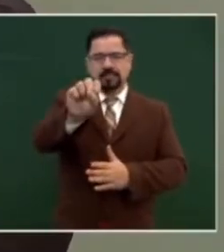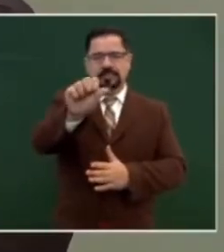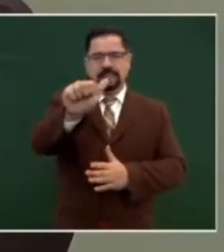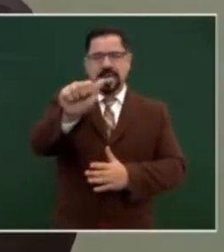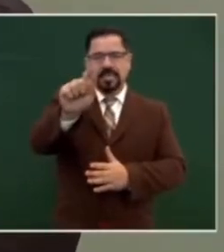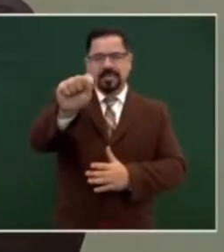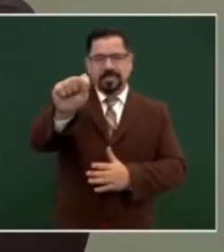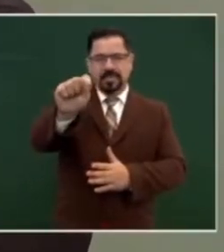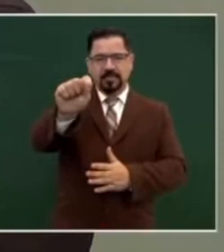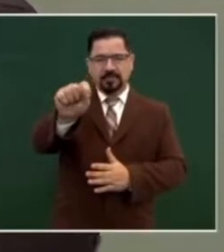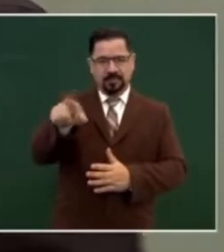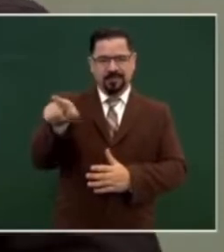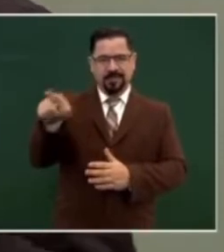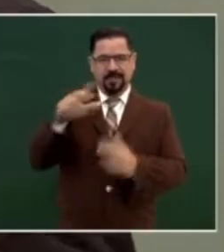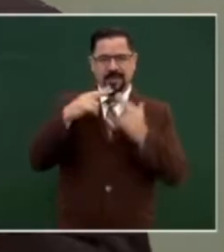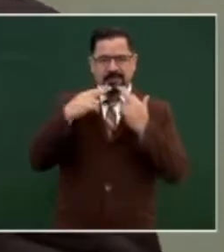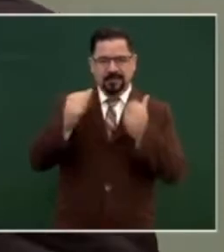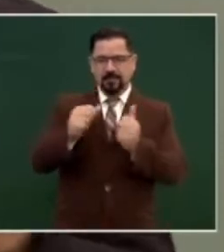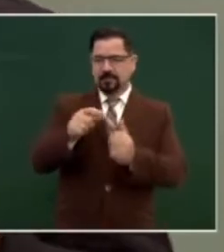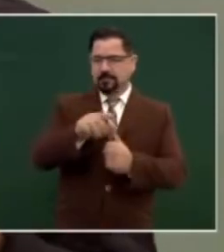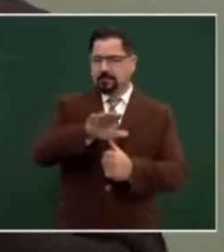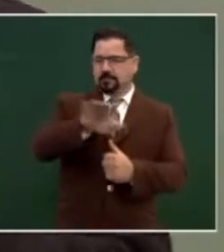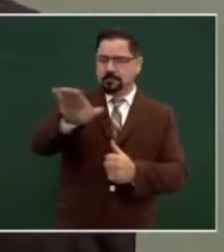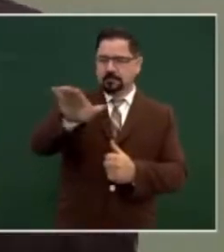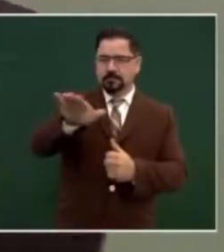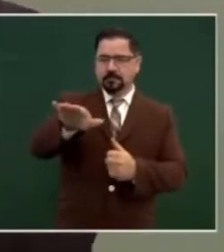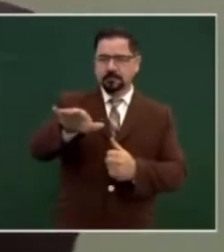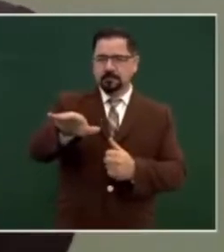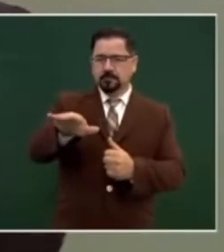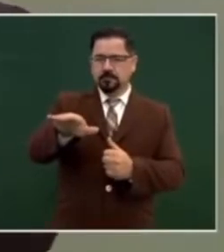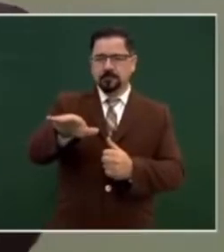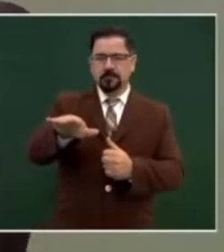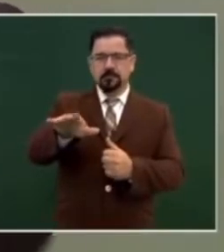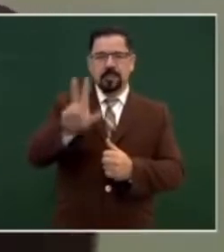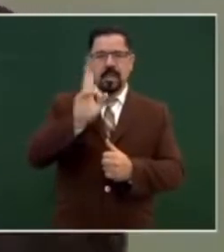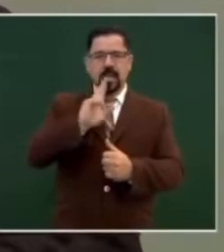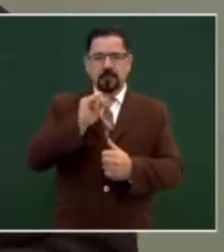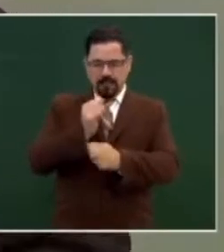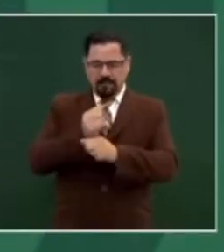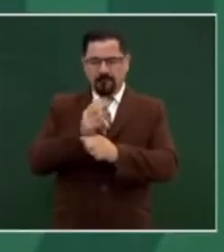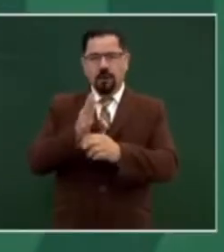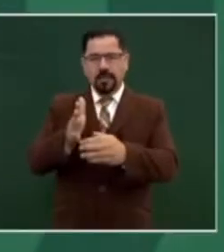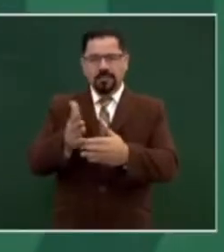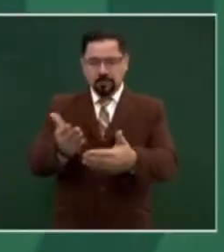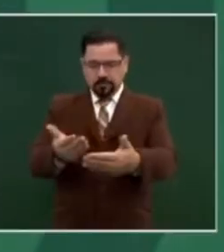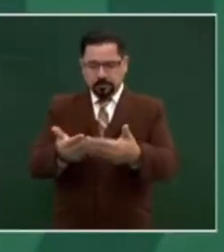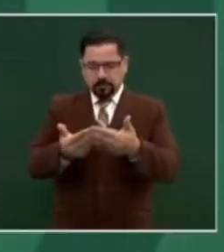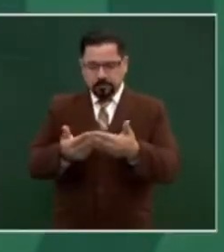7 para que se certifiquen los datos